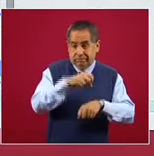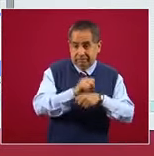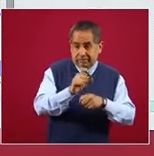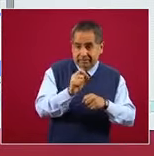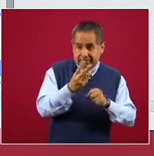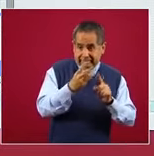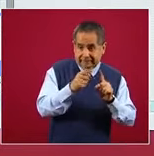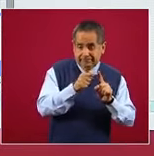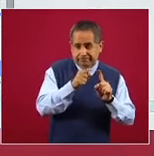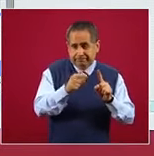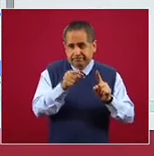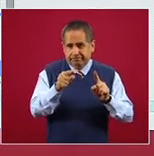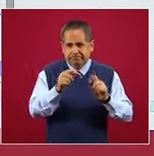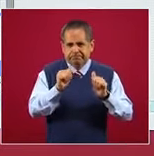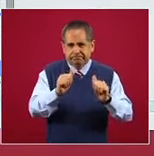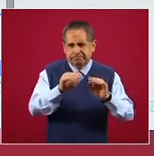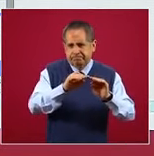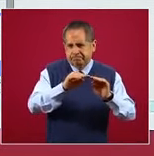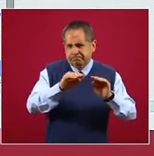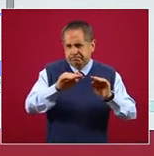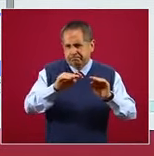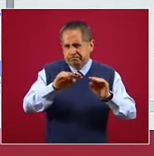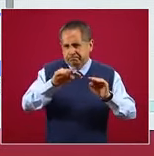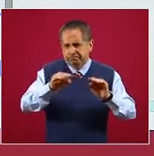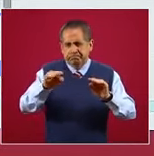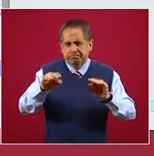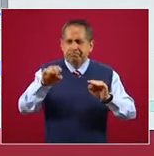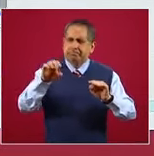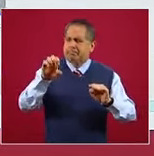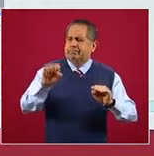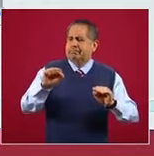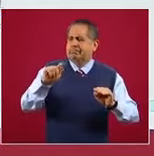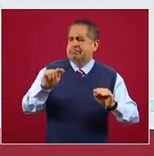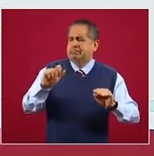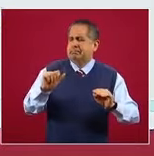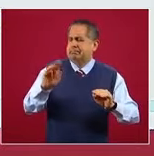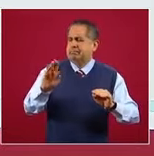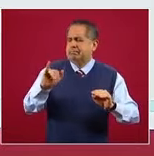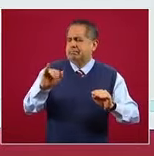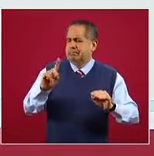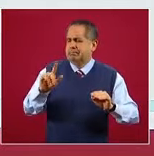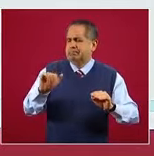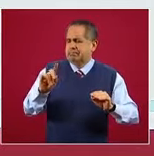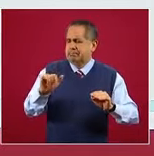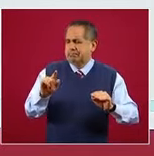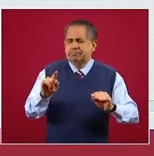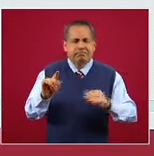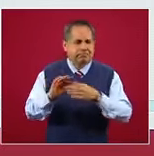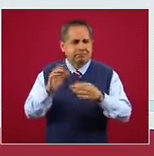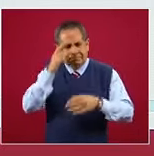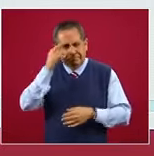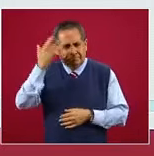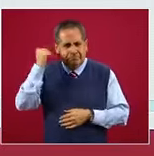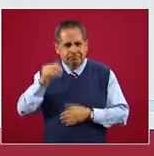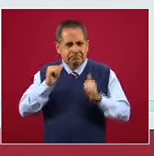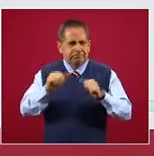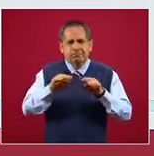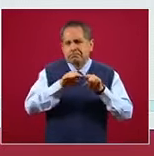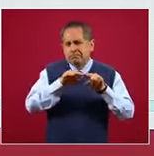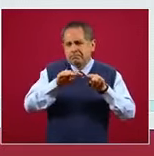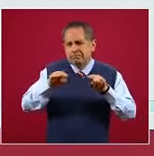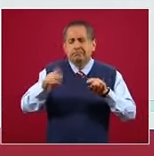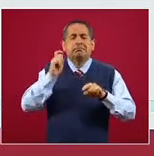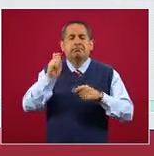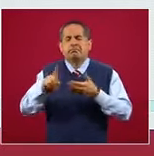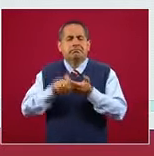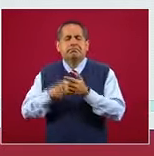23 una estabilidad. Este término es un término genérico que usamos ya hace algunas semanas. Estabilidad, a lo